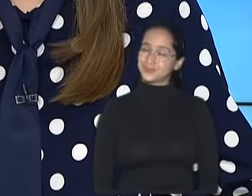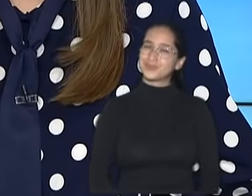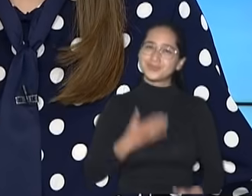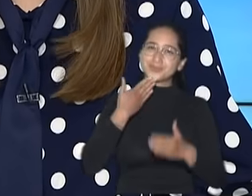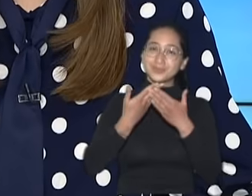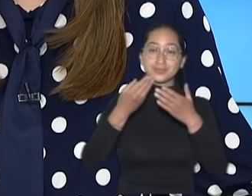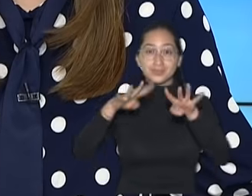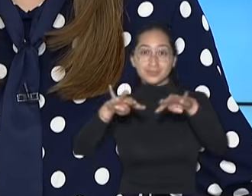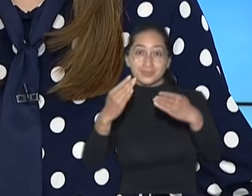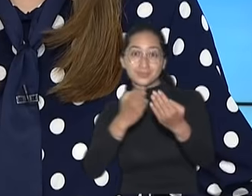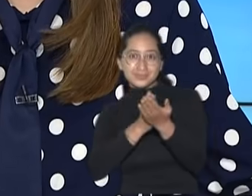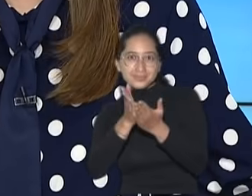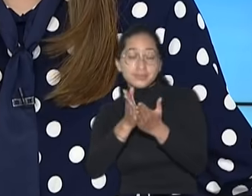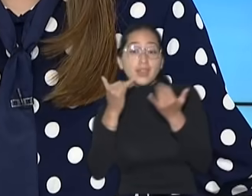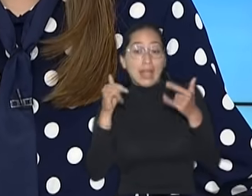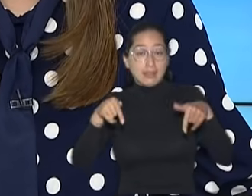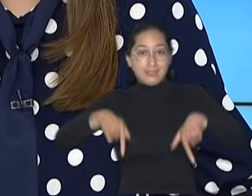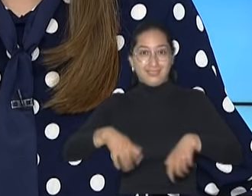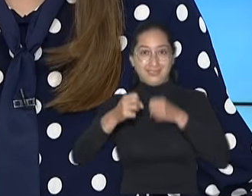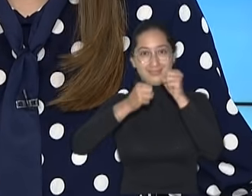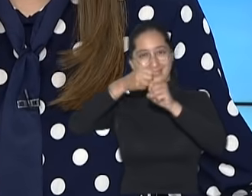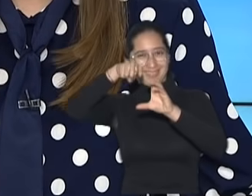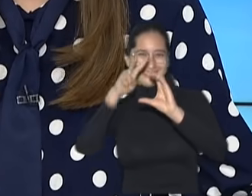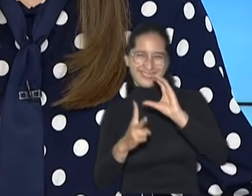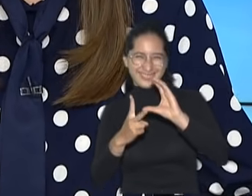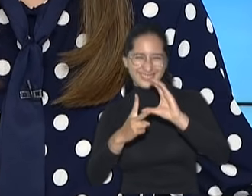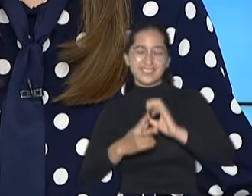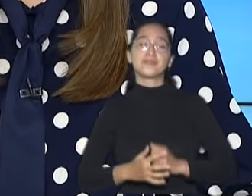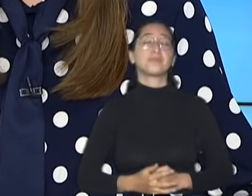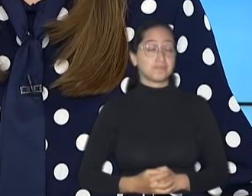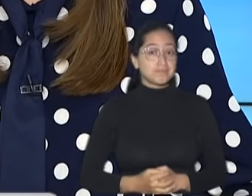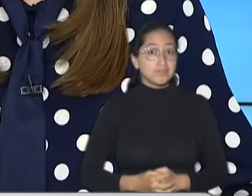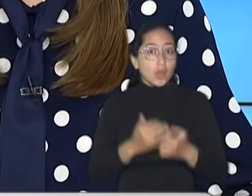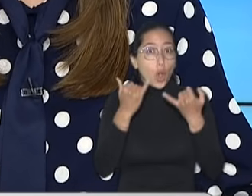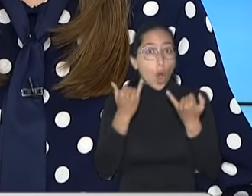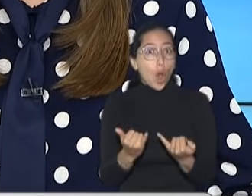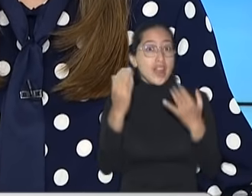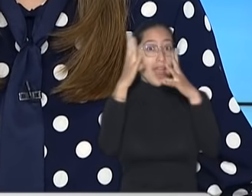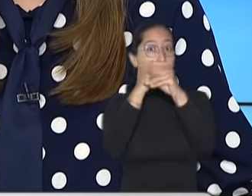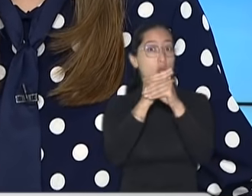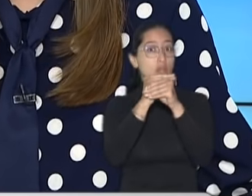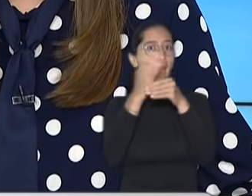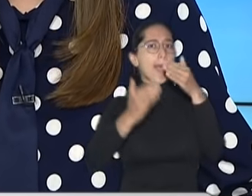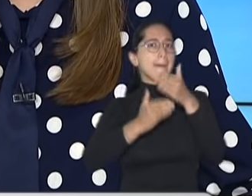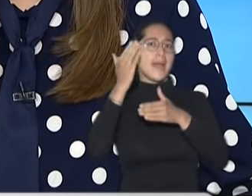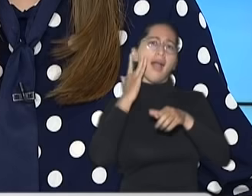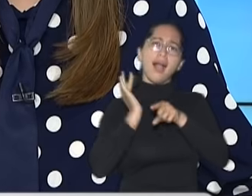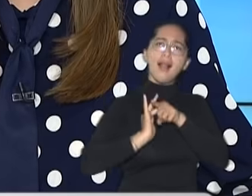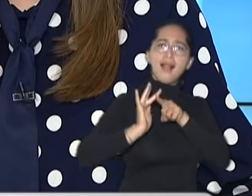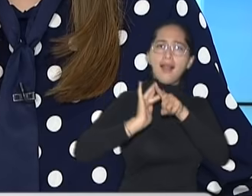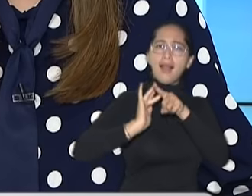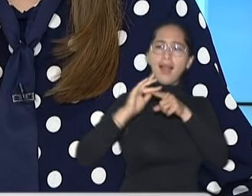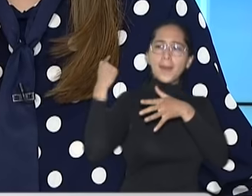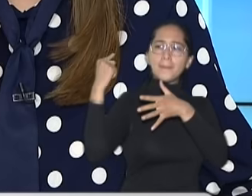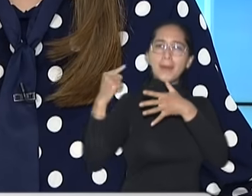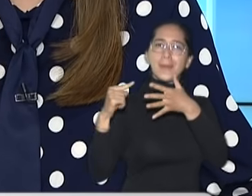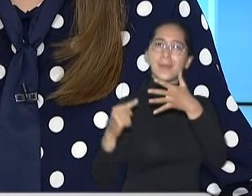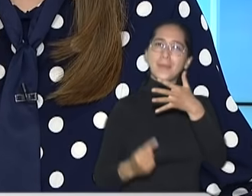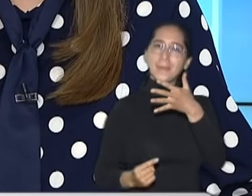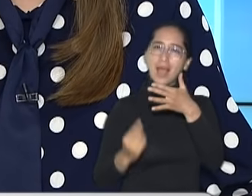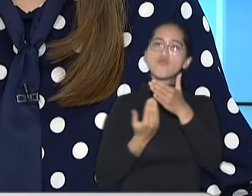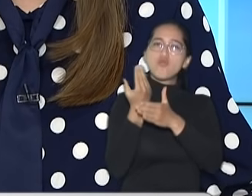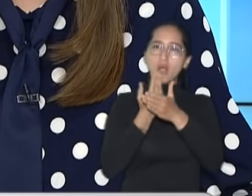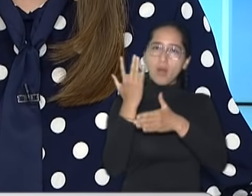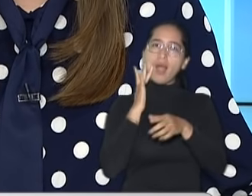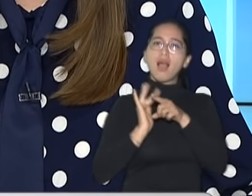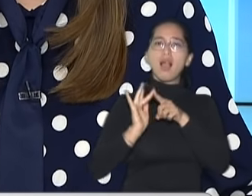Gracias por continuar con nosotros en Noticentro 1 CMI. Esta noche comienzan a funcionar en Bogotá las nuevas medidas adoptadas por